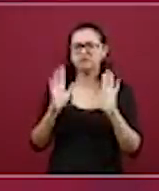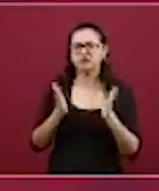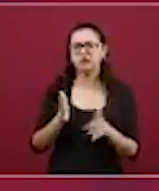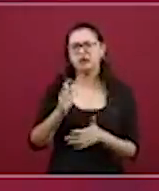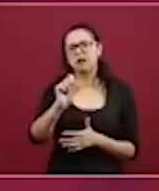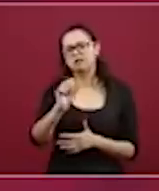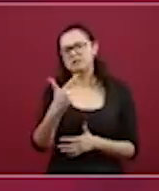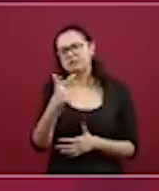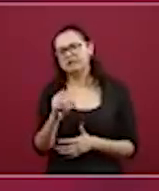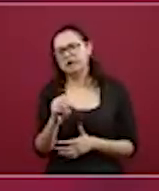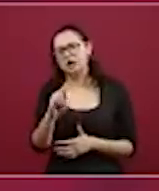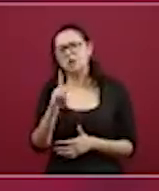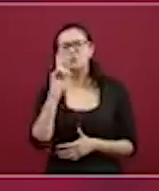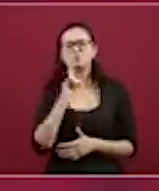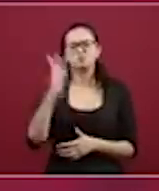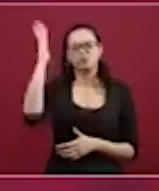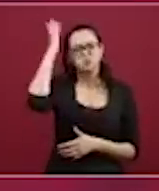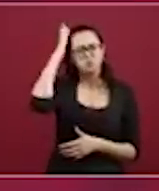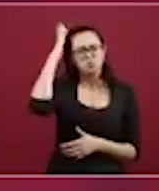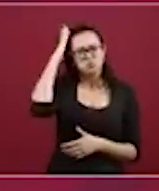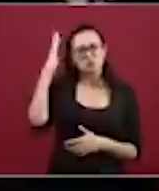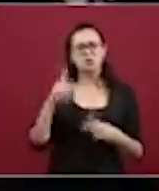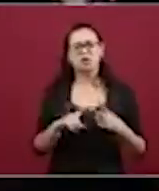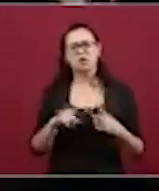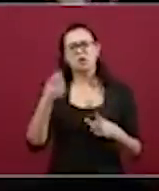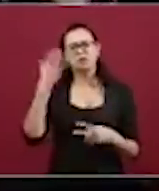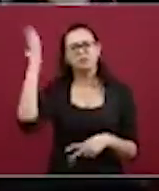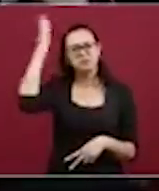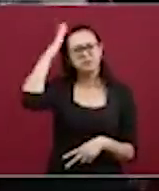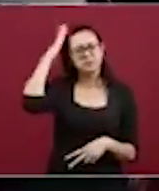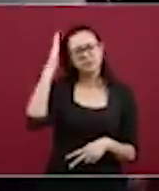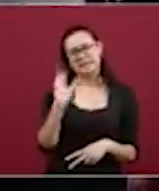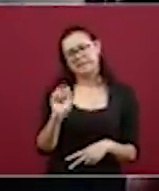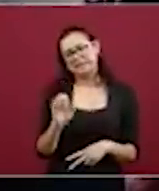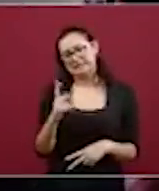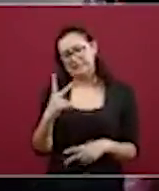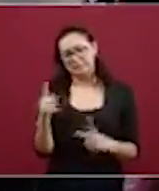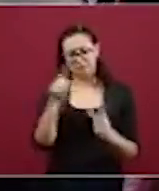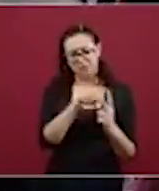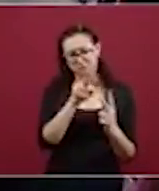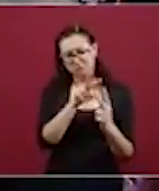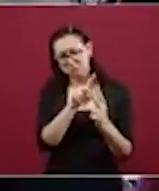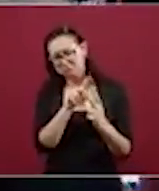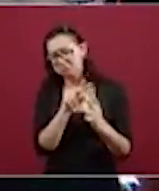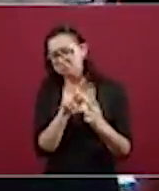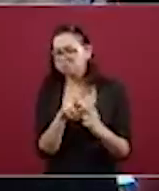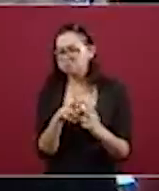secretaria de Gobernación y el secretario de Educación Pública. Desde